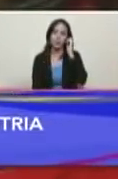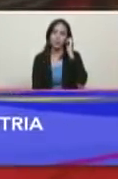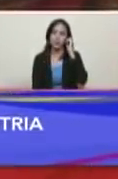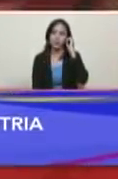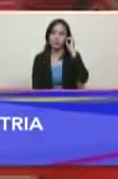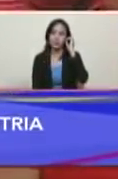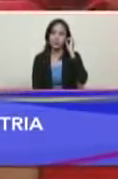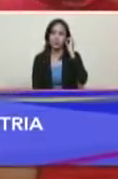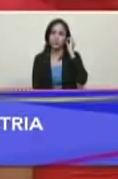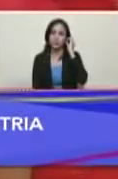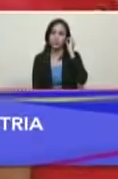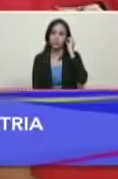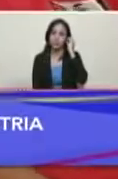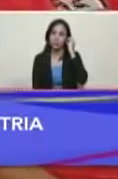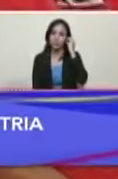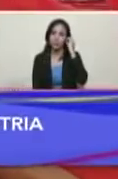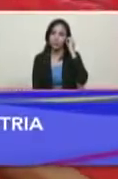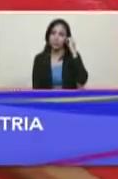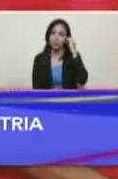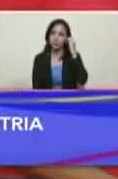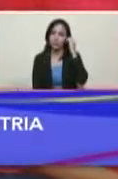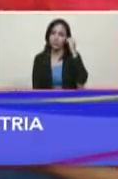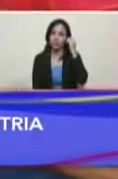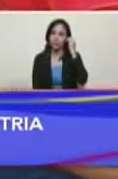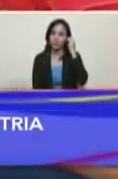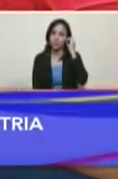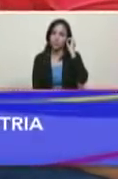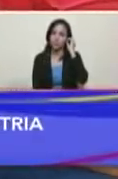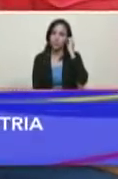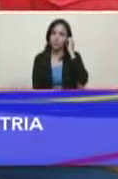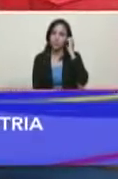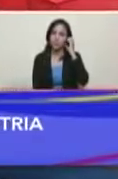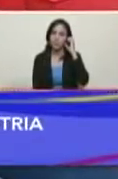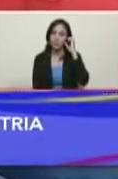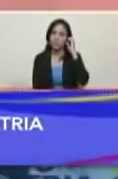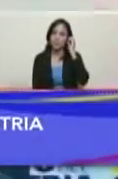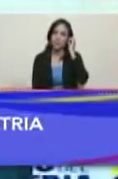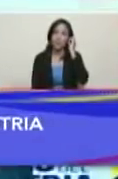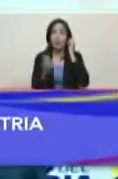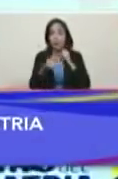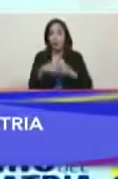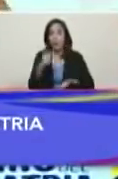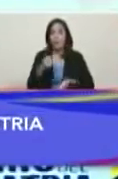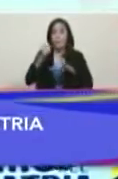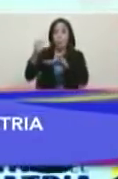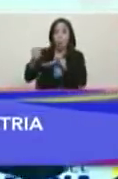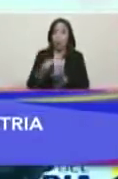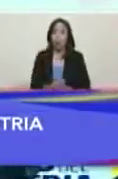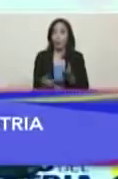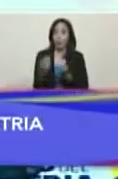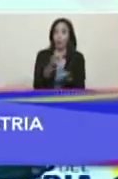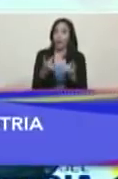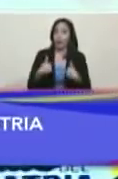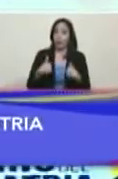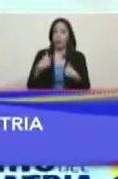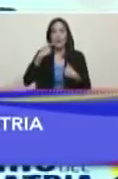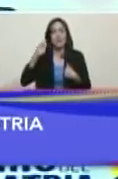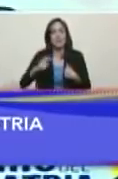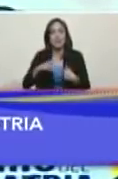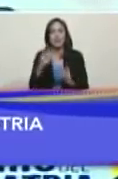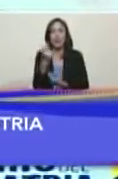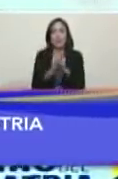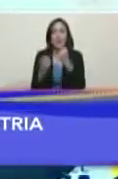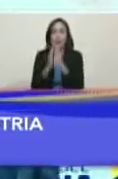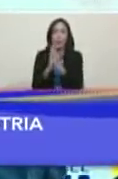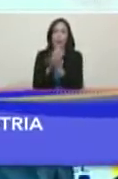a través de los bonos. Si hay que proteger una familia para que el niño, el muchacho vaya a clase, me lo hacen saber, ¡pum!,